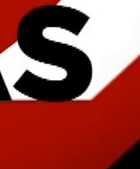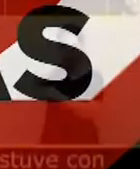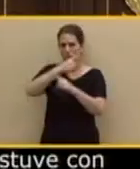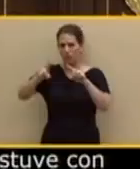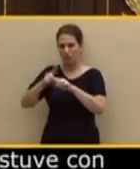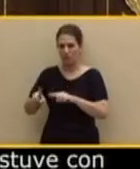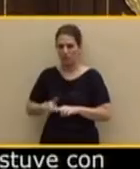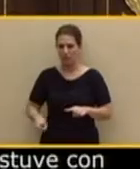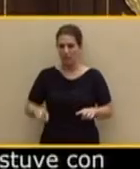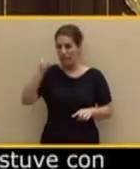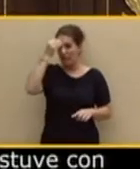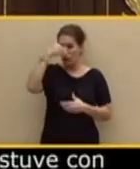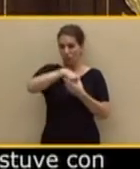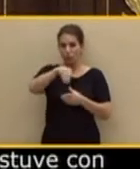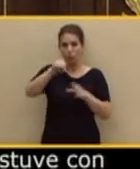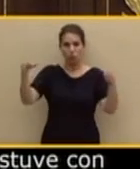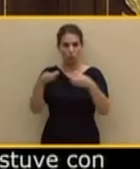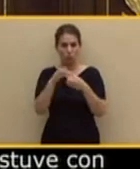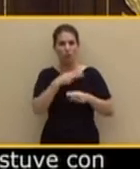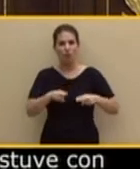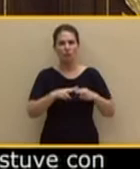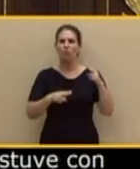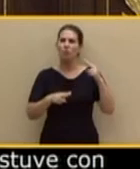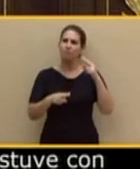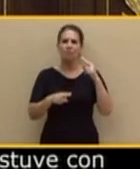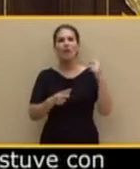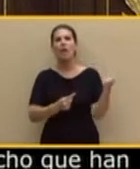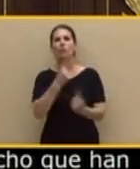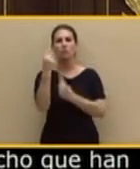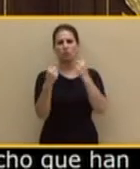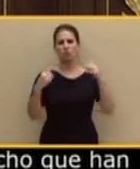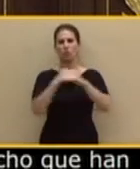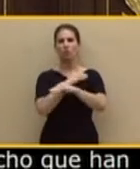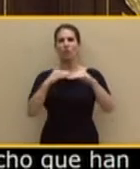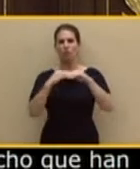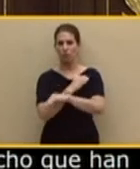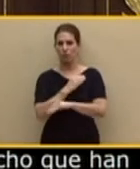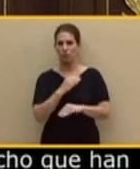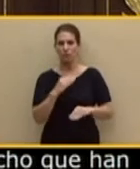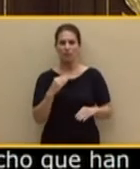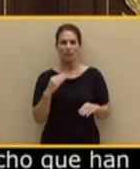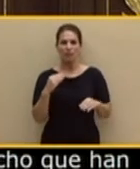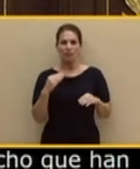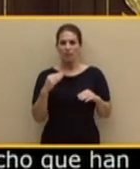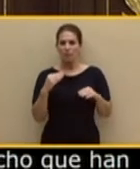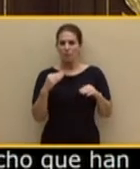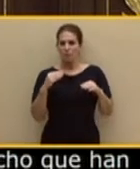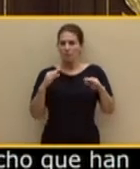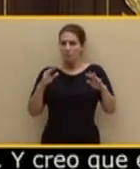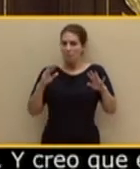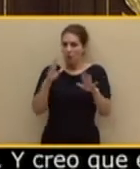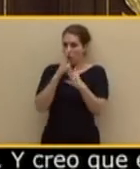política hay ciertas contradicciones que sin embargo a la vista de lo que está ocurriendo no se entienden muy